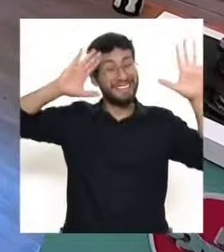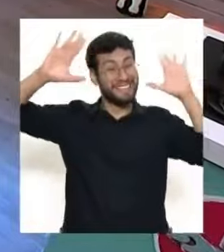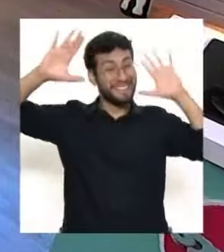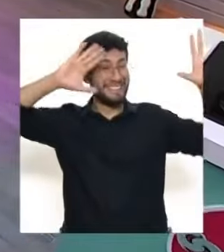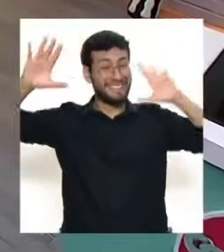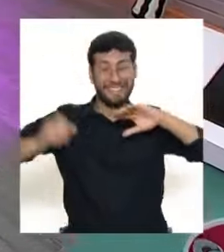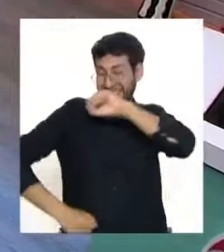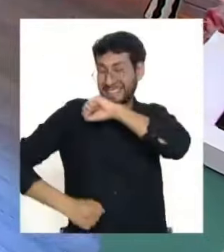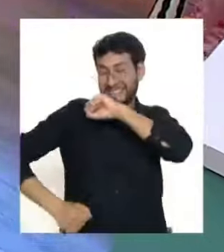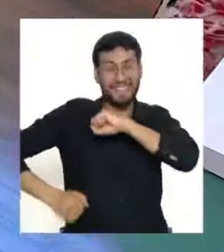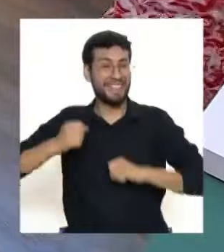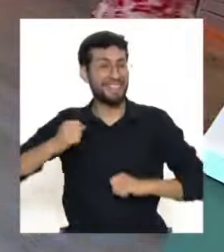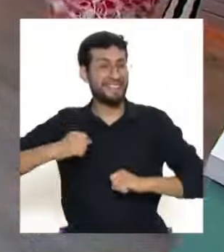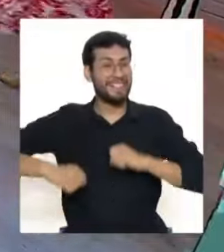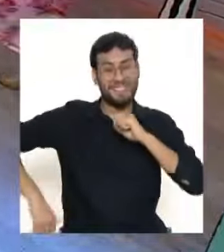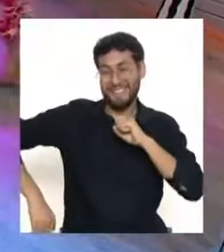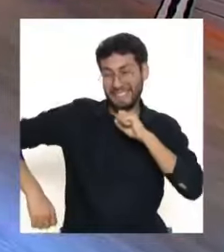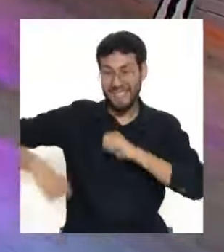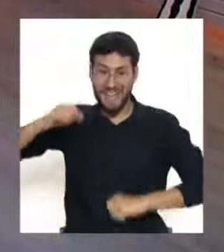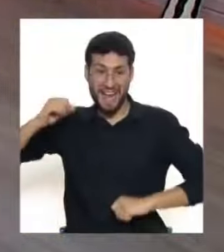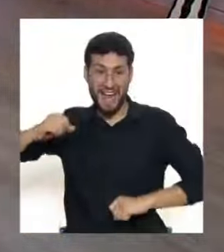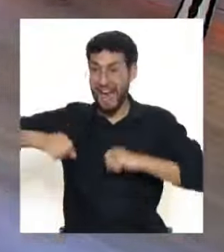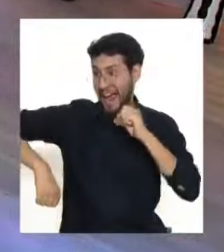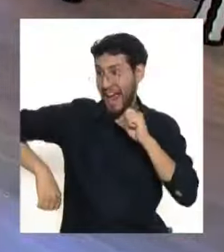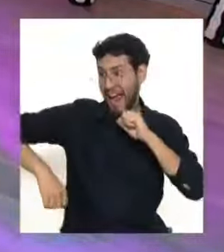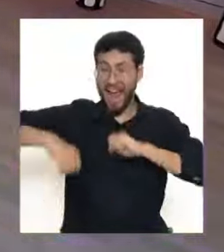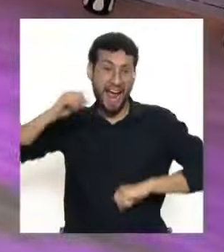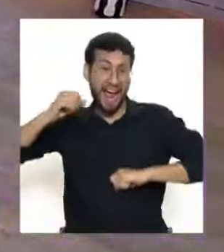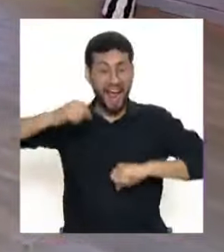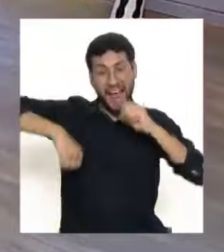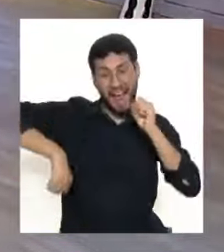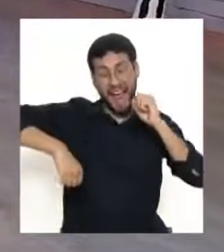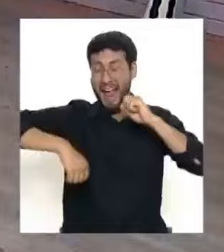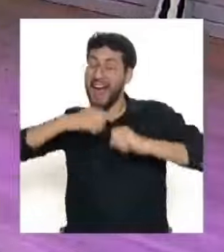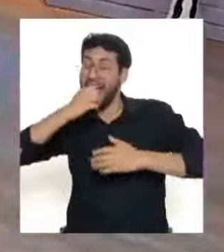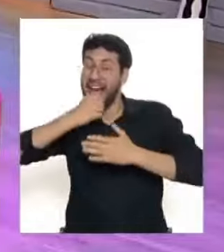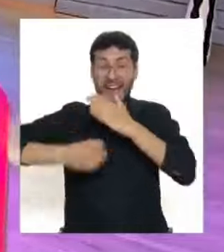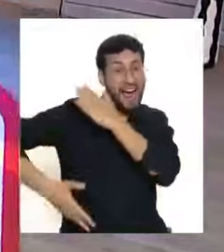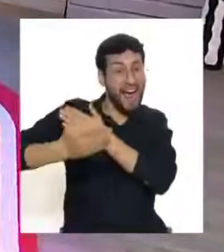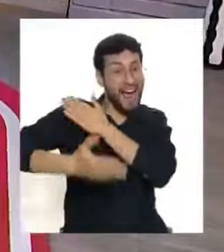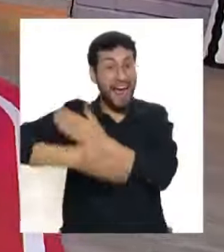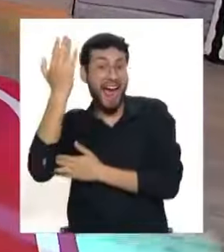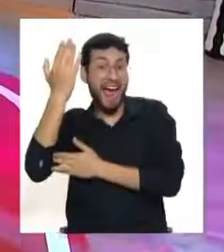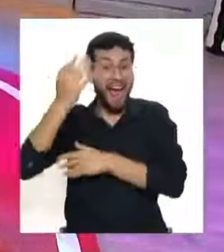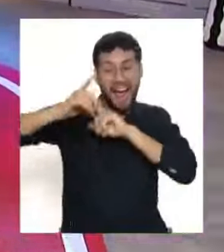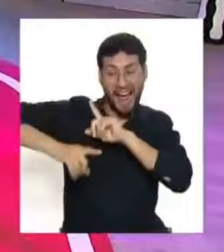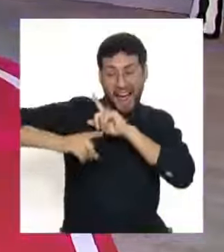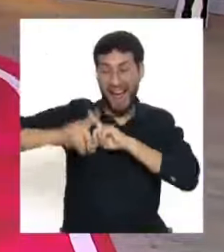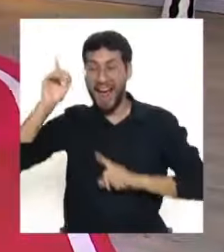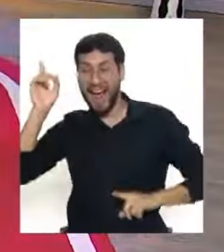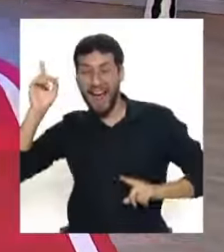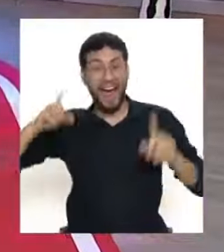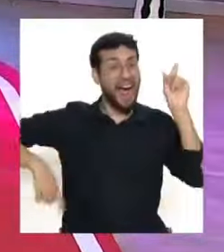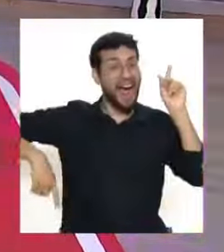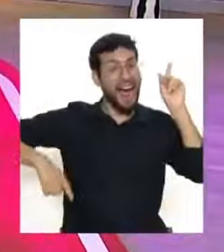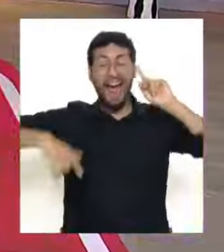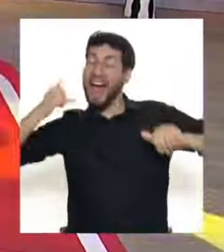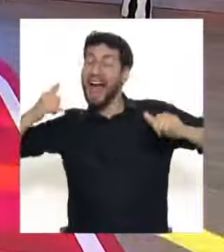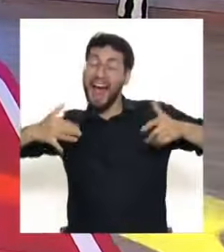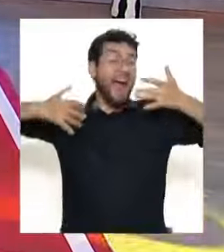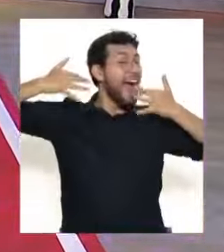Cantando alegre, yo te conocí. Cantando alegre, yo de ti me enamoré. Bailando alegre, yo te conocí. Cantando alegre, yo de ti me